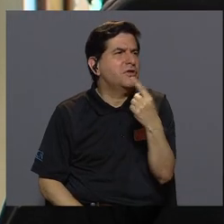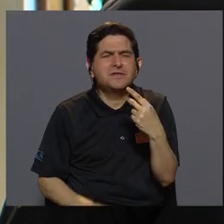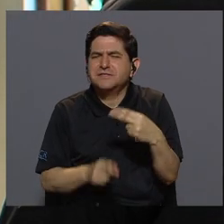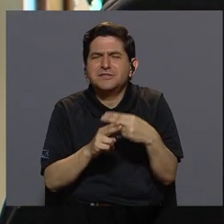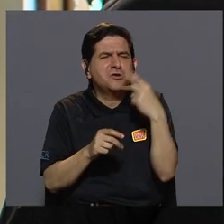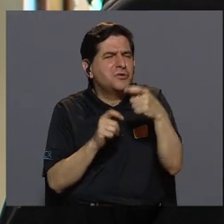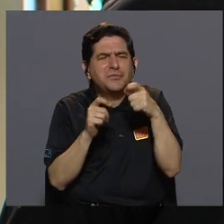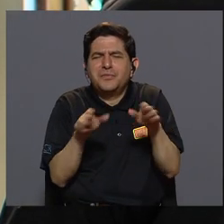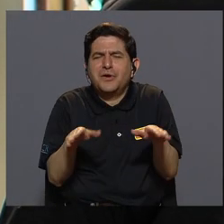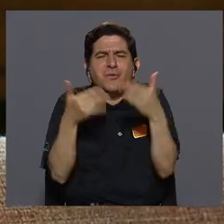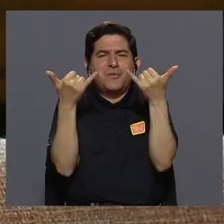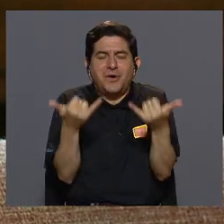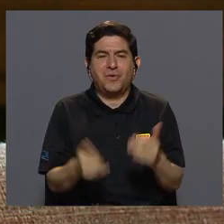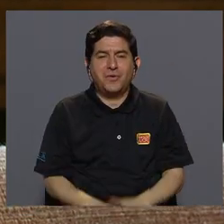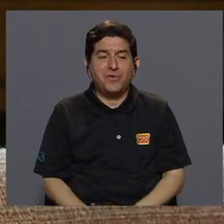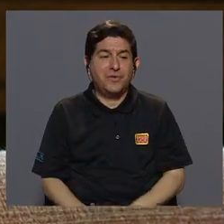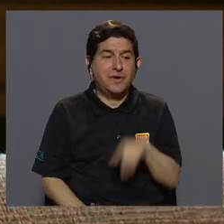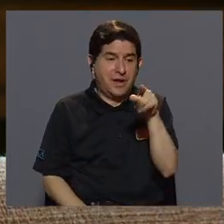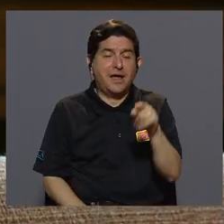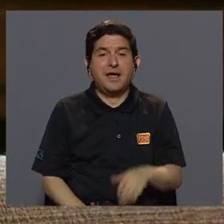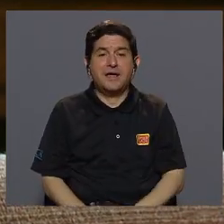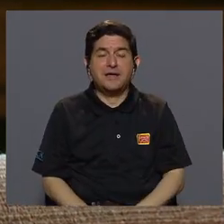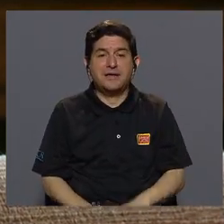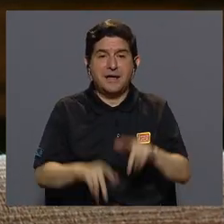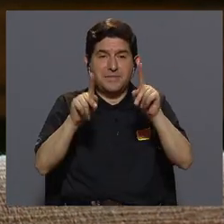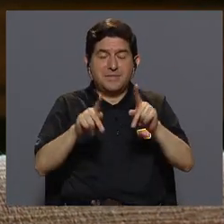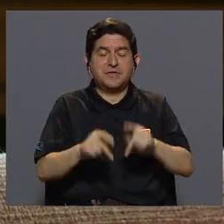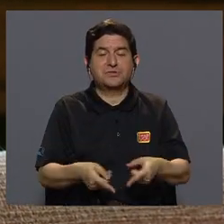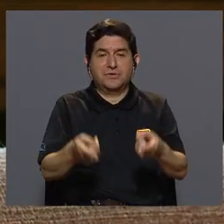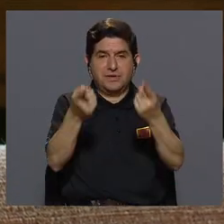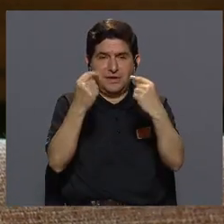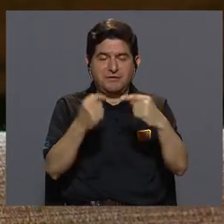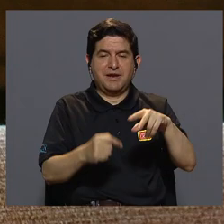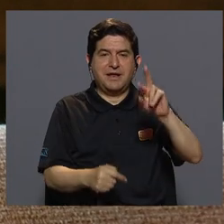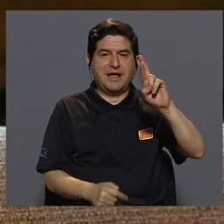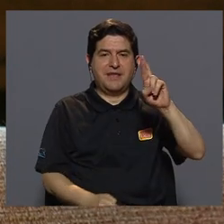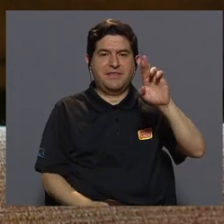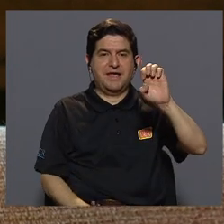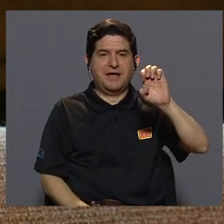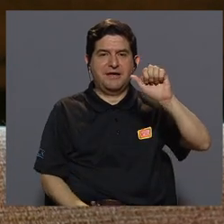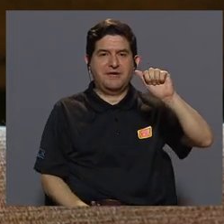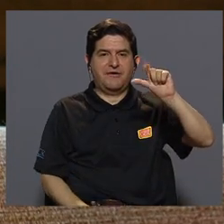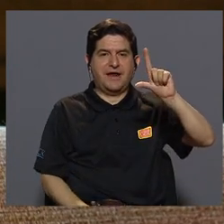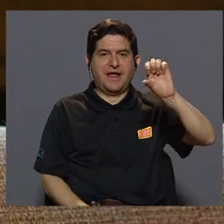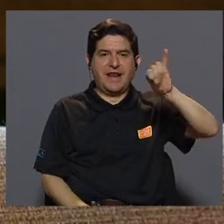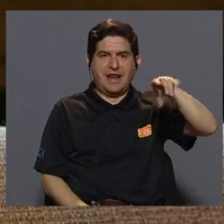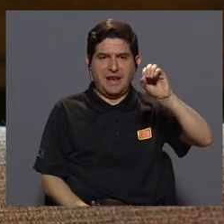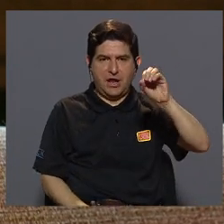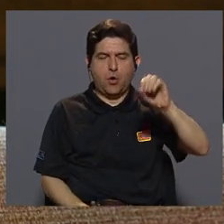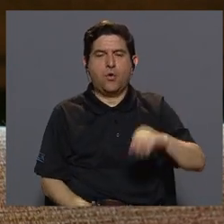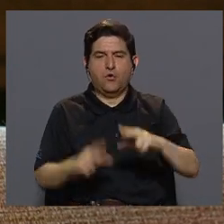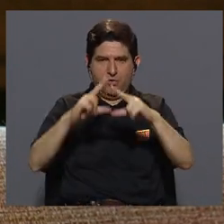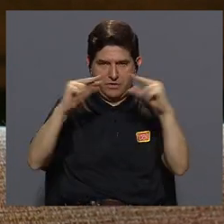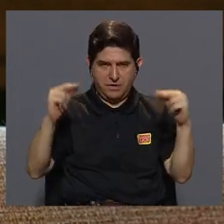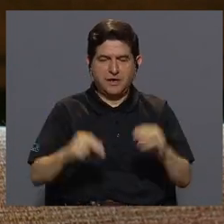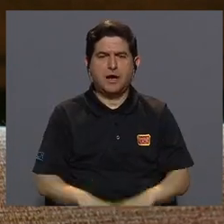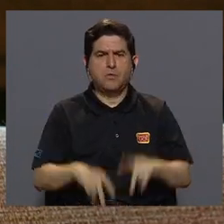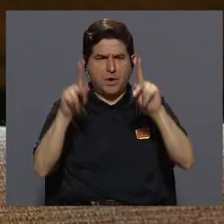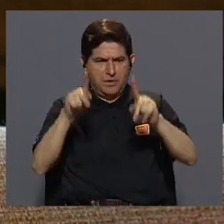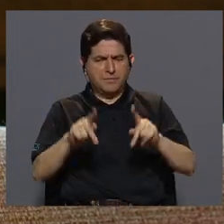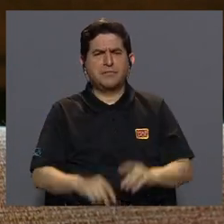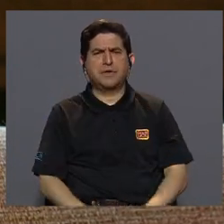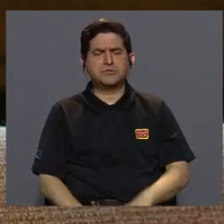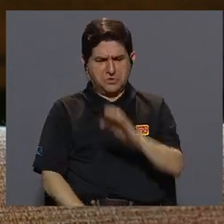se podría llamar, del realejo de Nicaragua. Y tenía mucho carácter, era